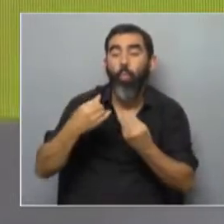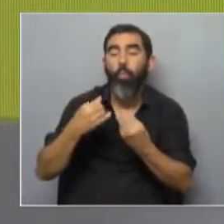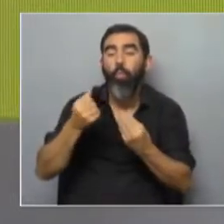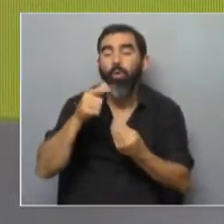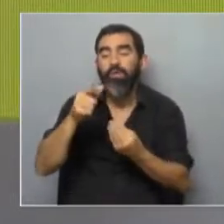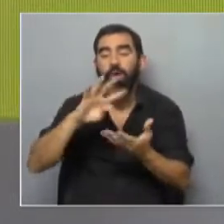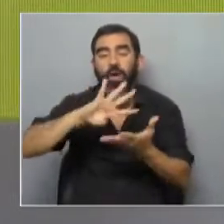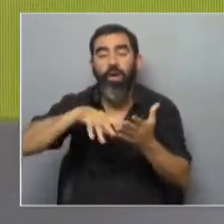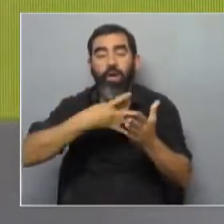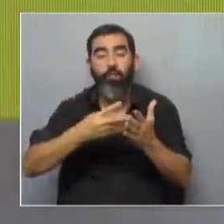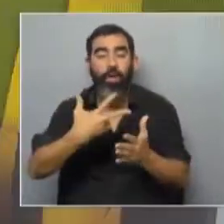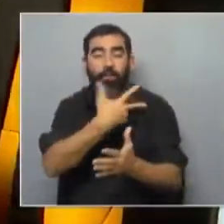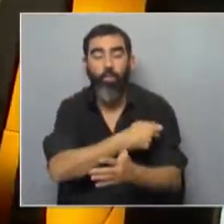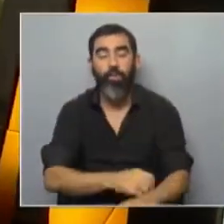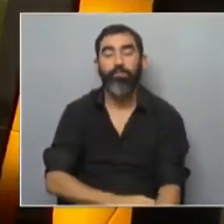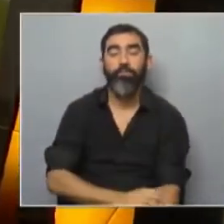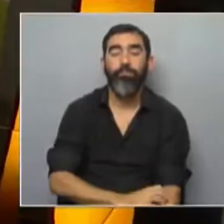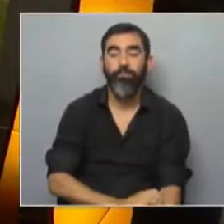sobre este esquema y cómo surge. Vamos.